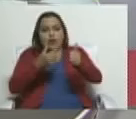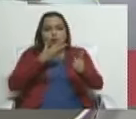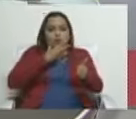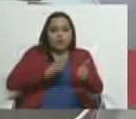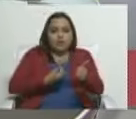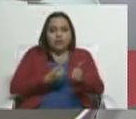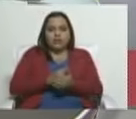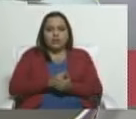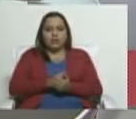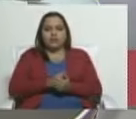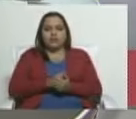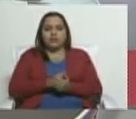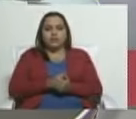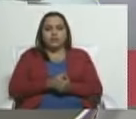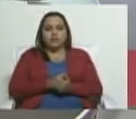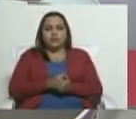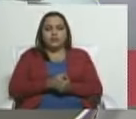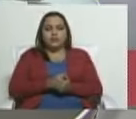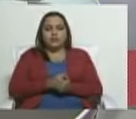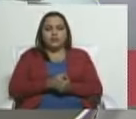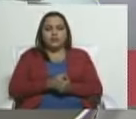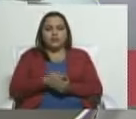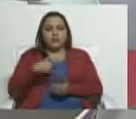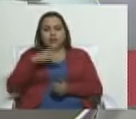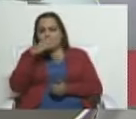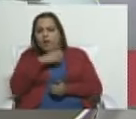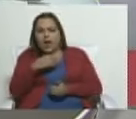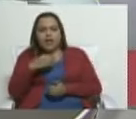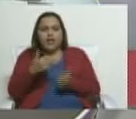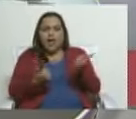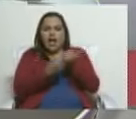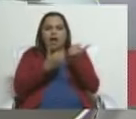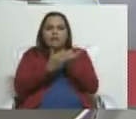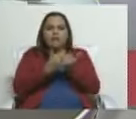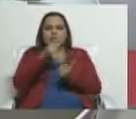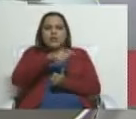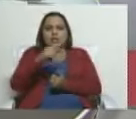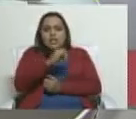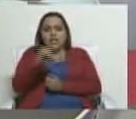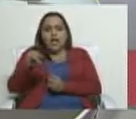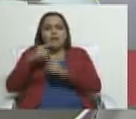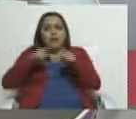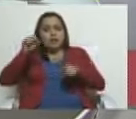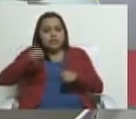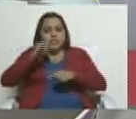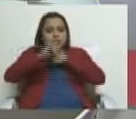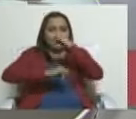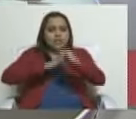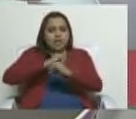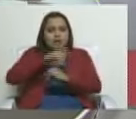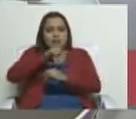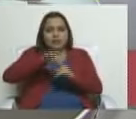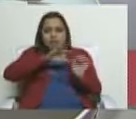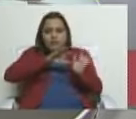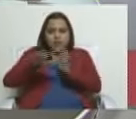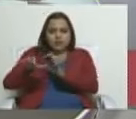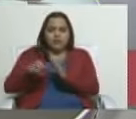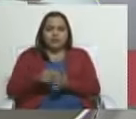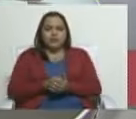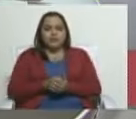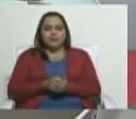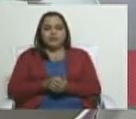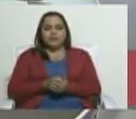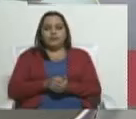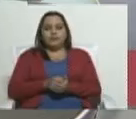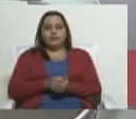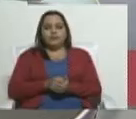persigo a la gente de izquierda, pero sí persigo a los migrantes. El nuevo sujeto del posfascismo es el migrante. Y